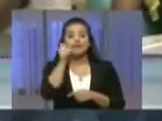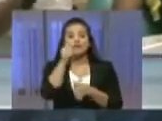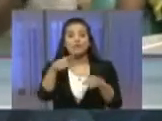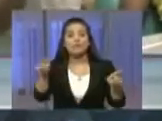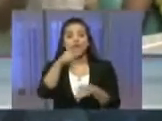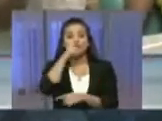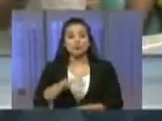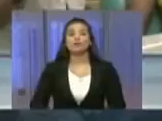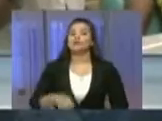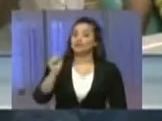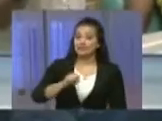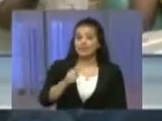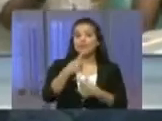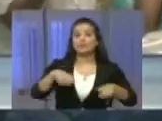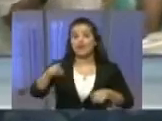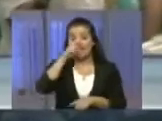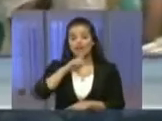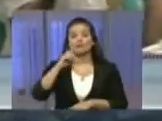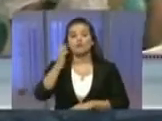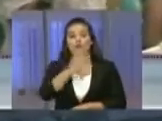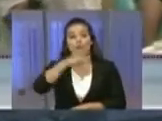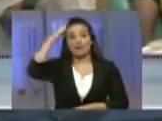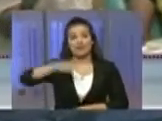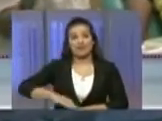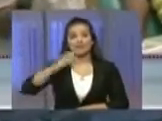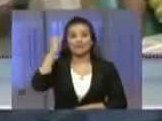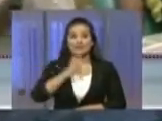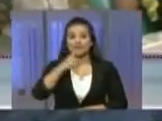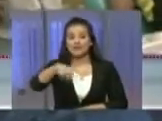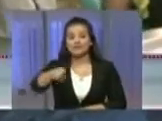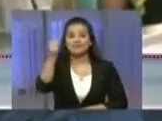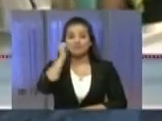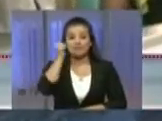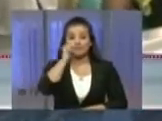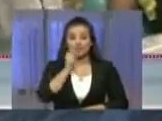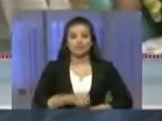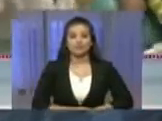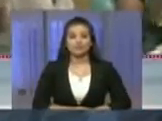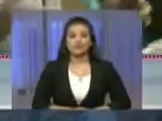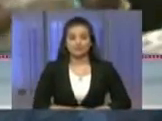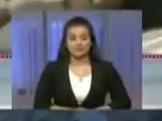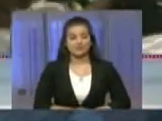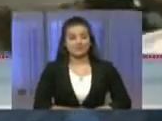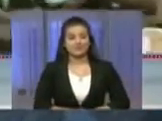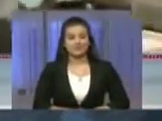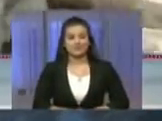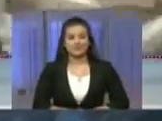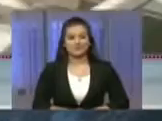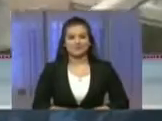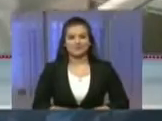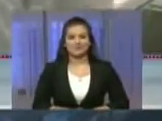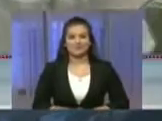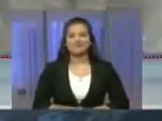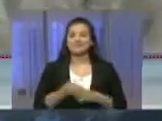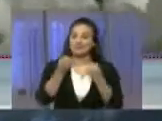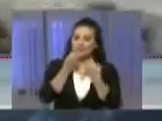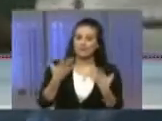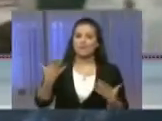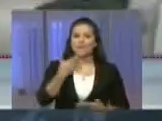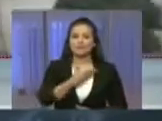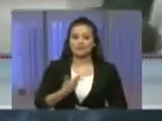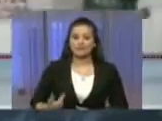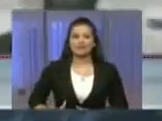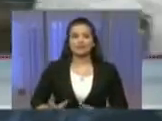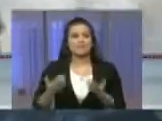es el cumpleaño de nuestro comandante en jefe Fidel el próximo sábado sí gracias Bueno presidente qué maravilla